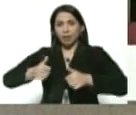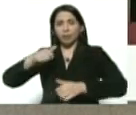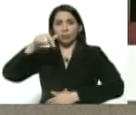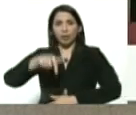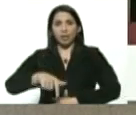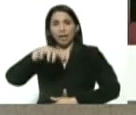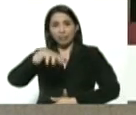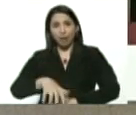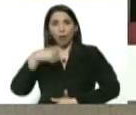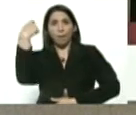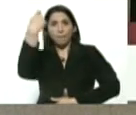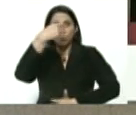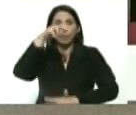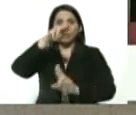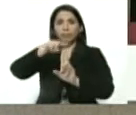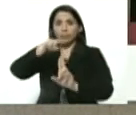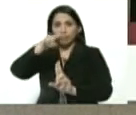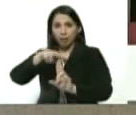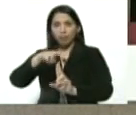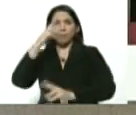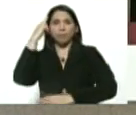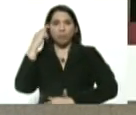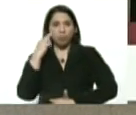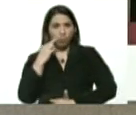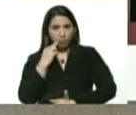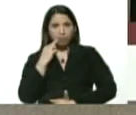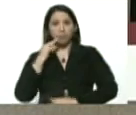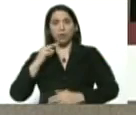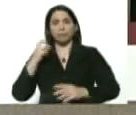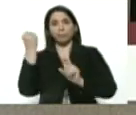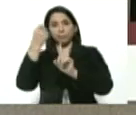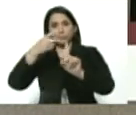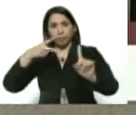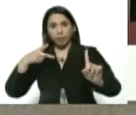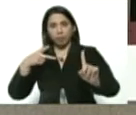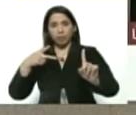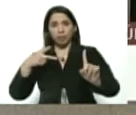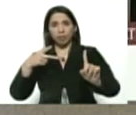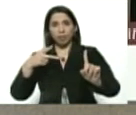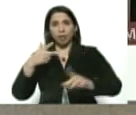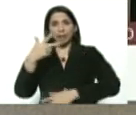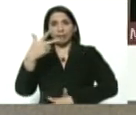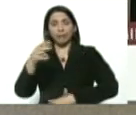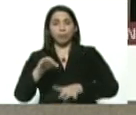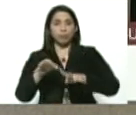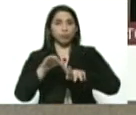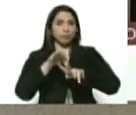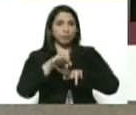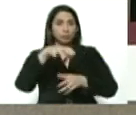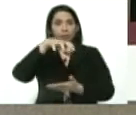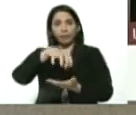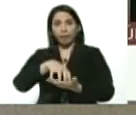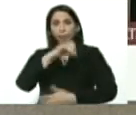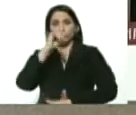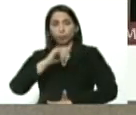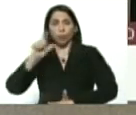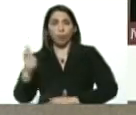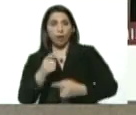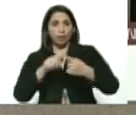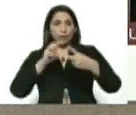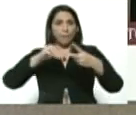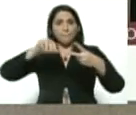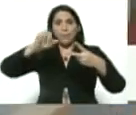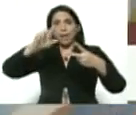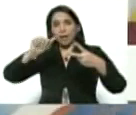apure táchira bolívar amazonas tres municipios de sur yo repito guajira mar